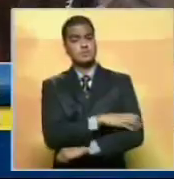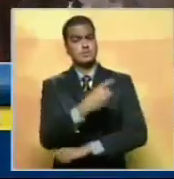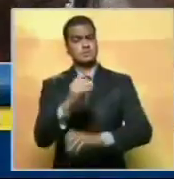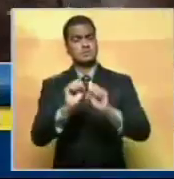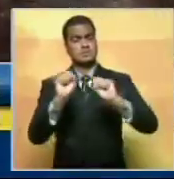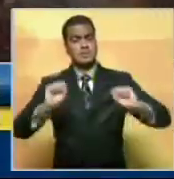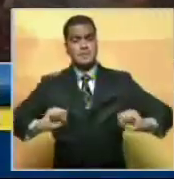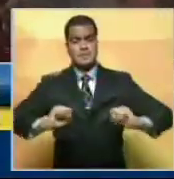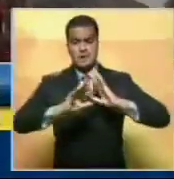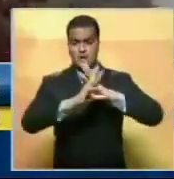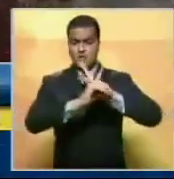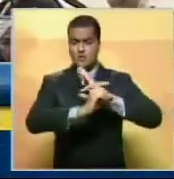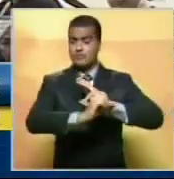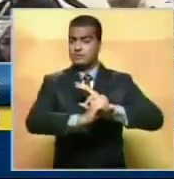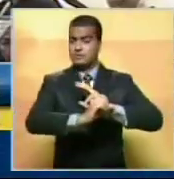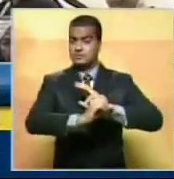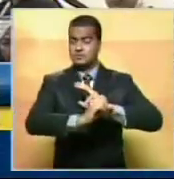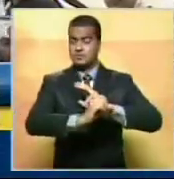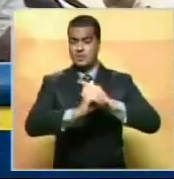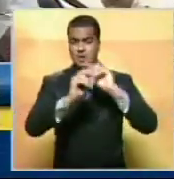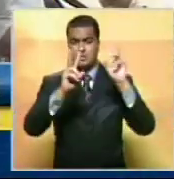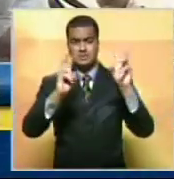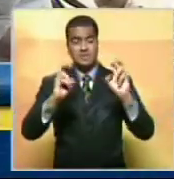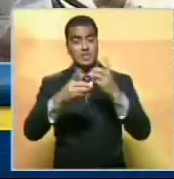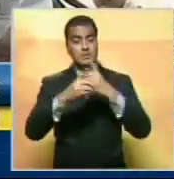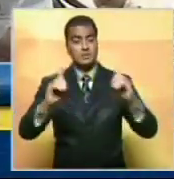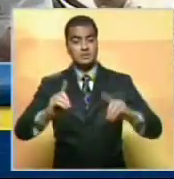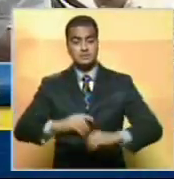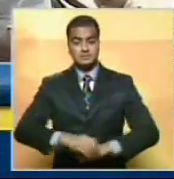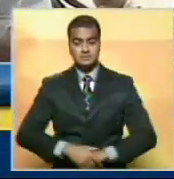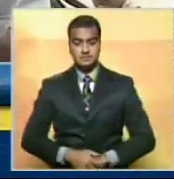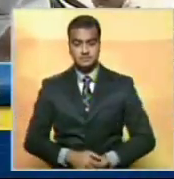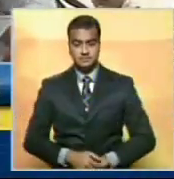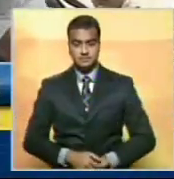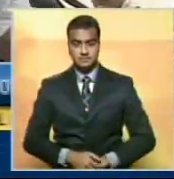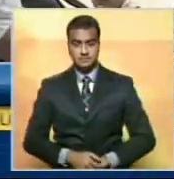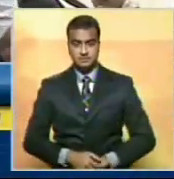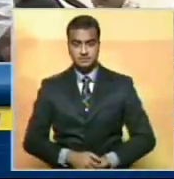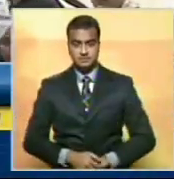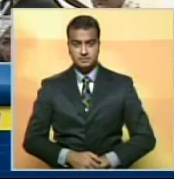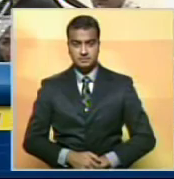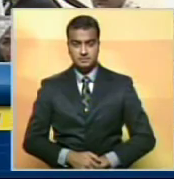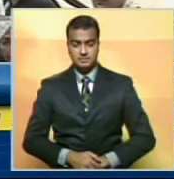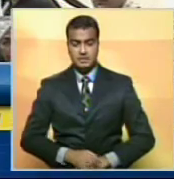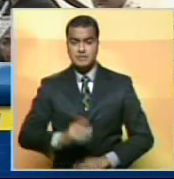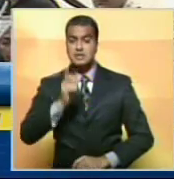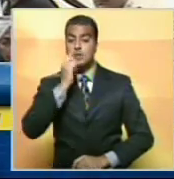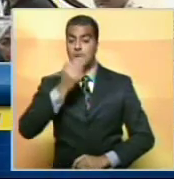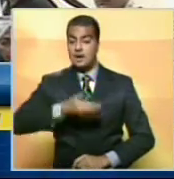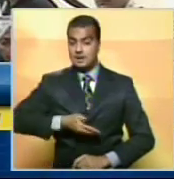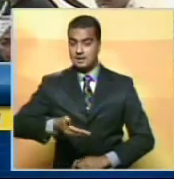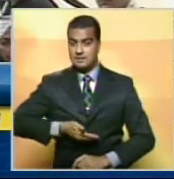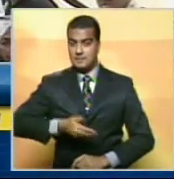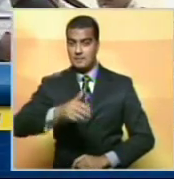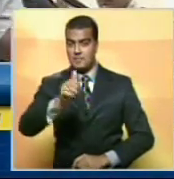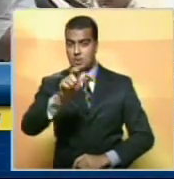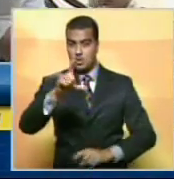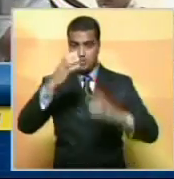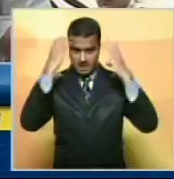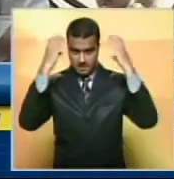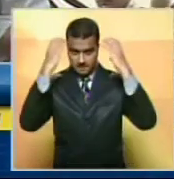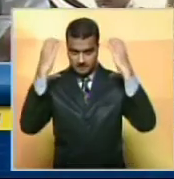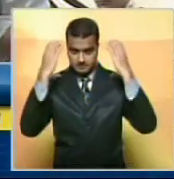sistema corrupto que trafica con el concepto de la democracia. Señor alcalde metropolitano de